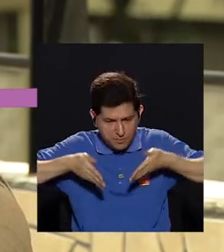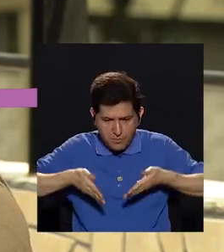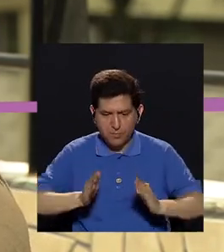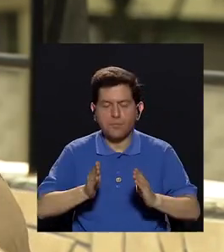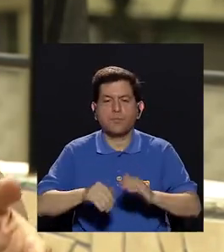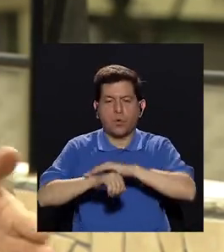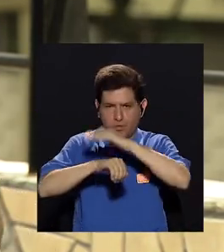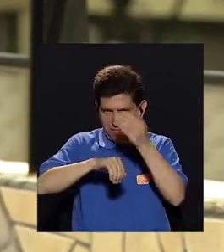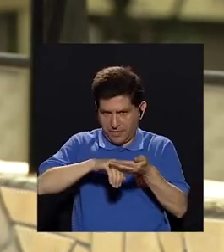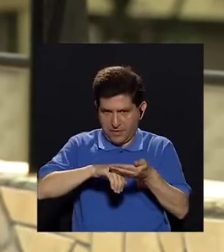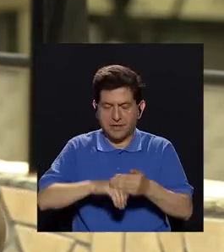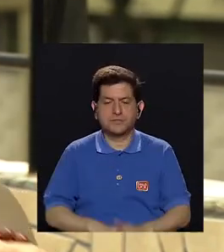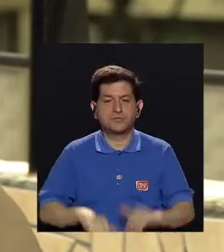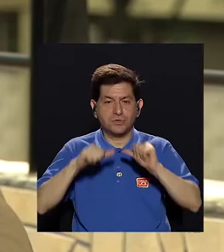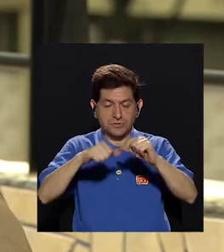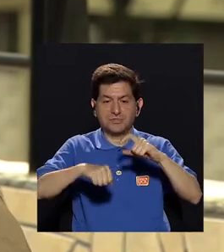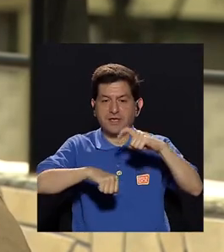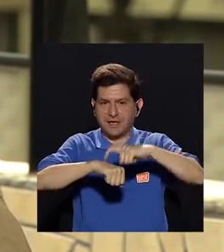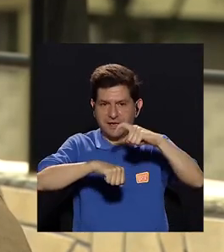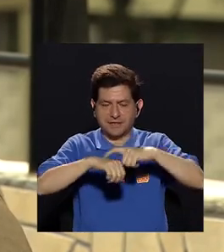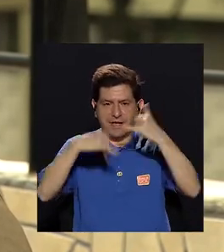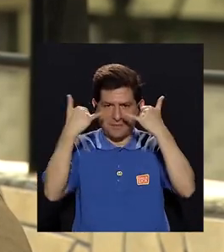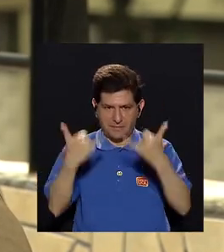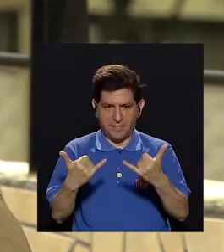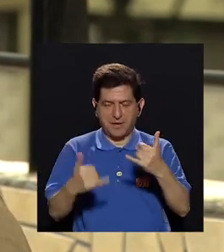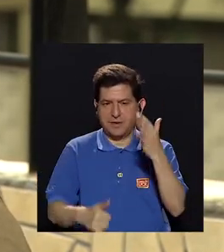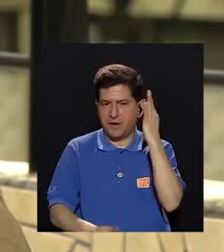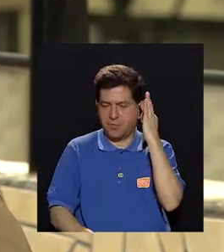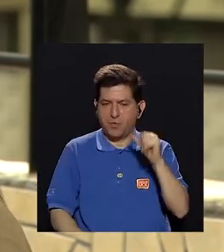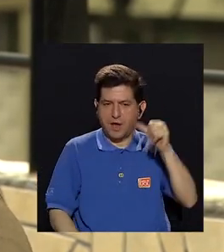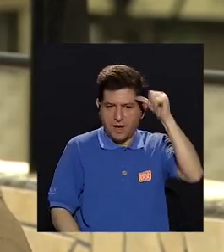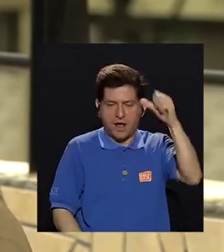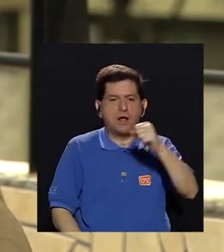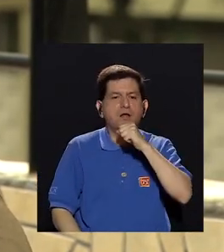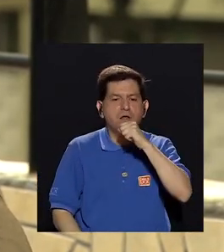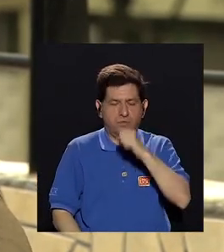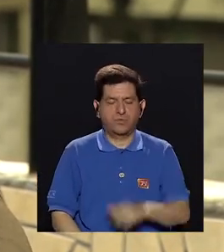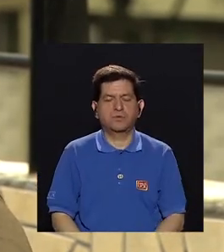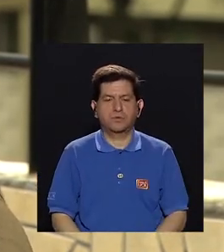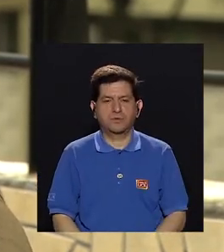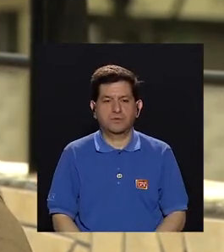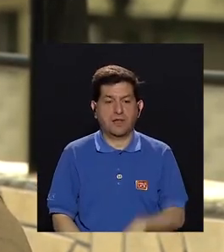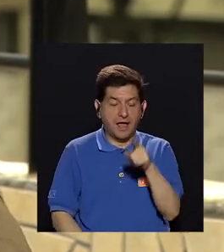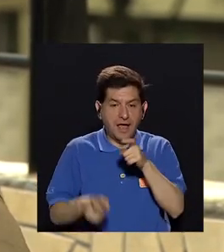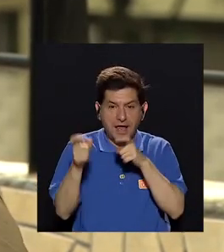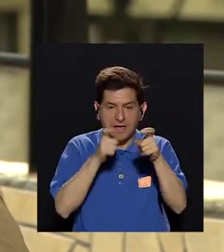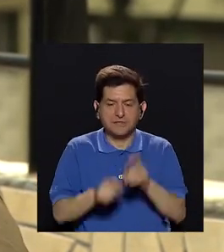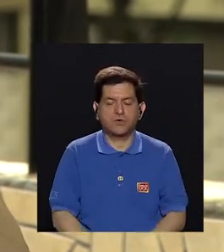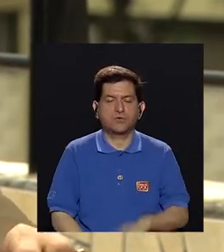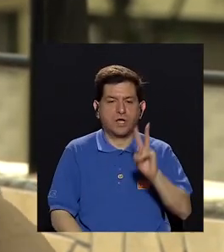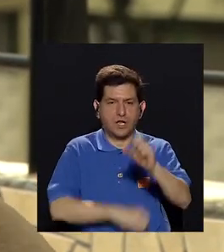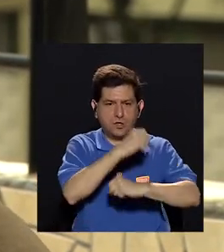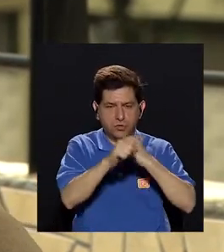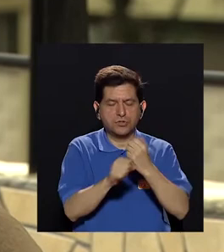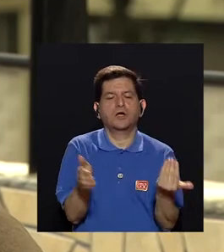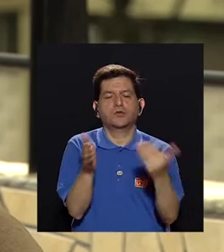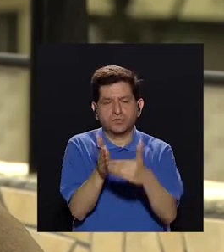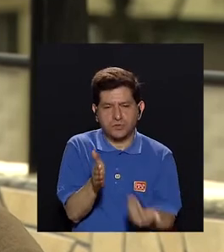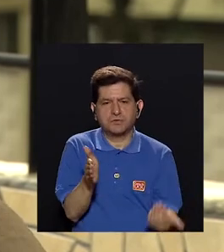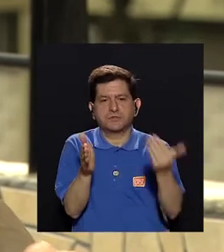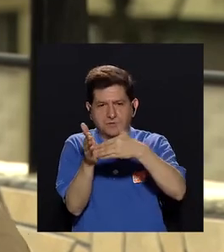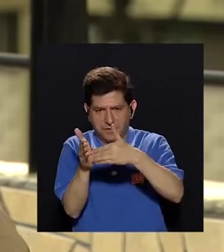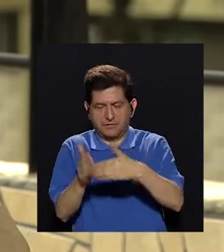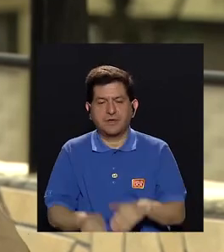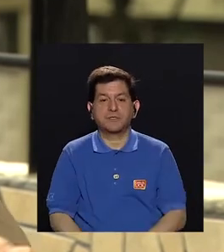de maternidad y debe continuar aún en la etapa en que ya estamos como adultas mayores. Entonces, ese control debe hacerse cada